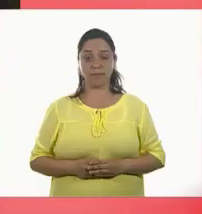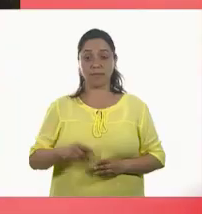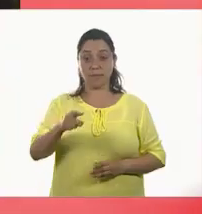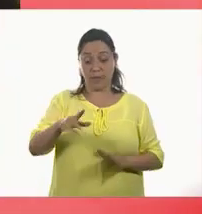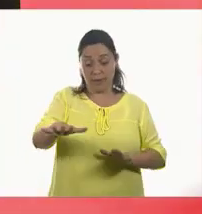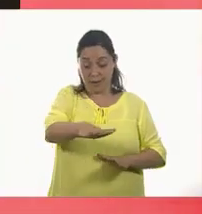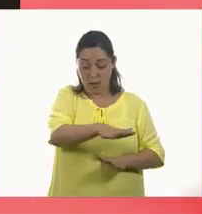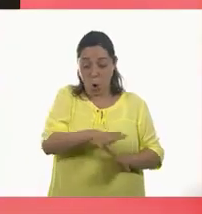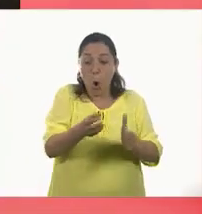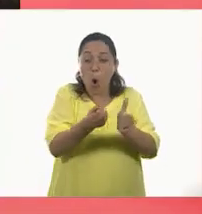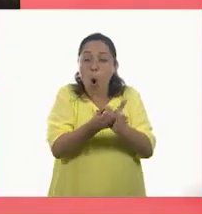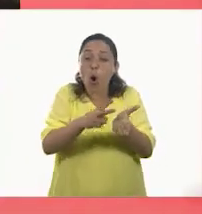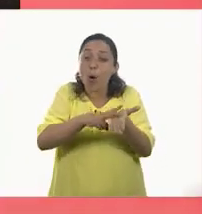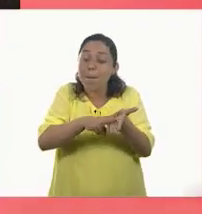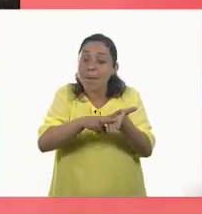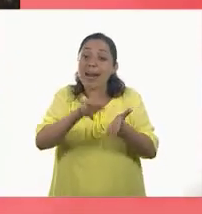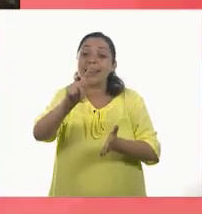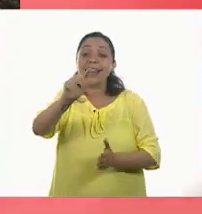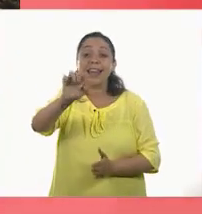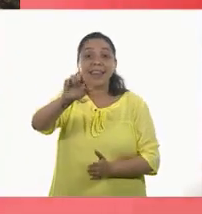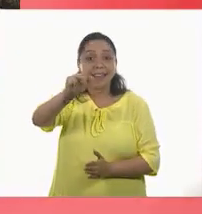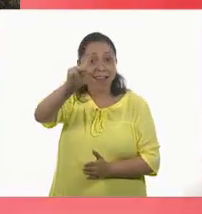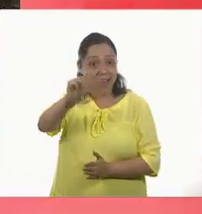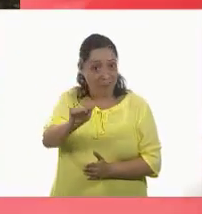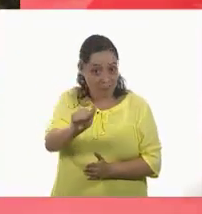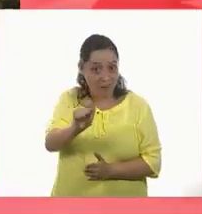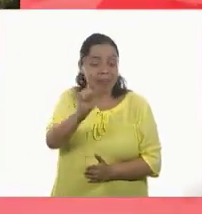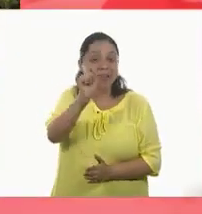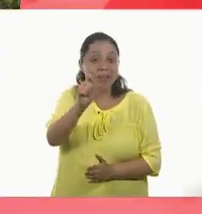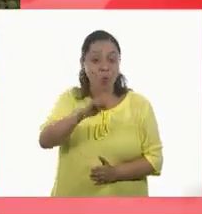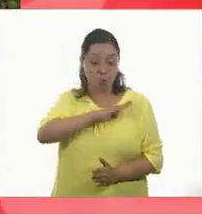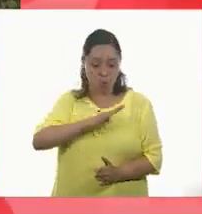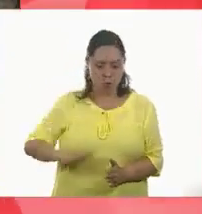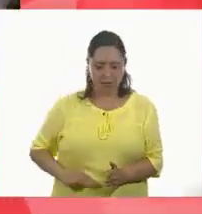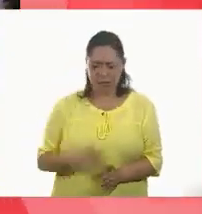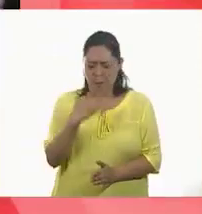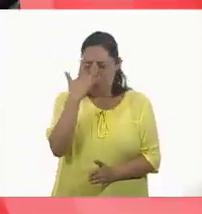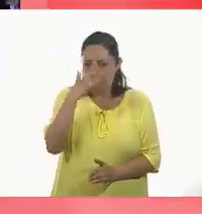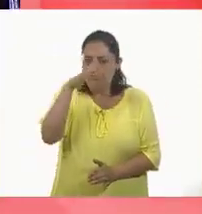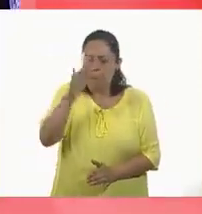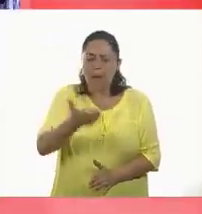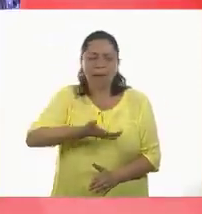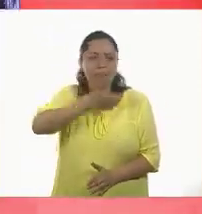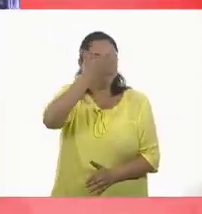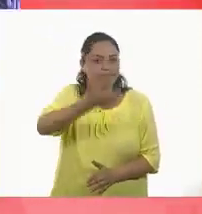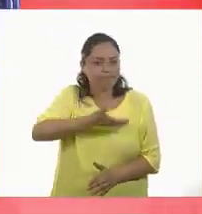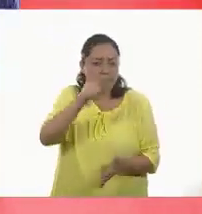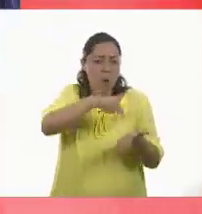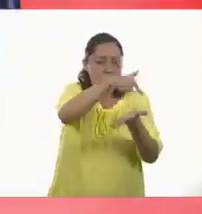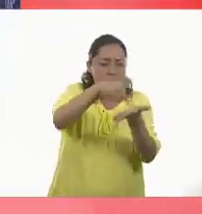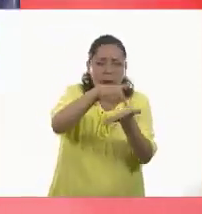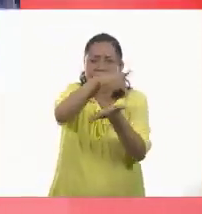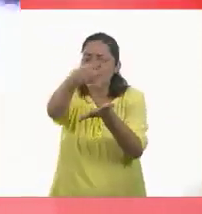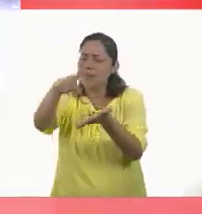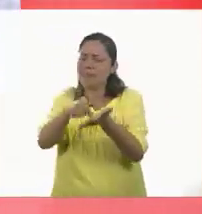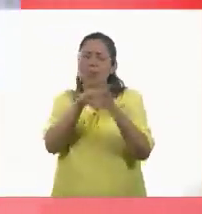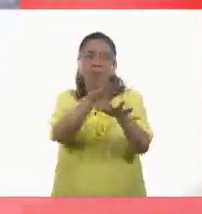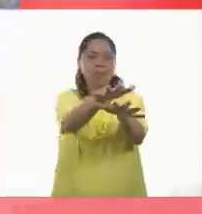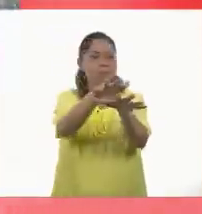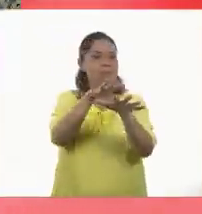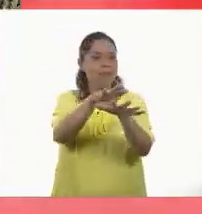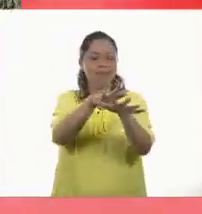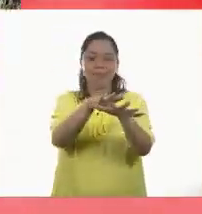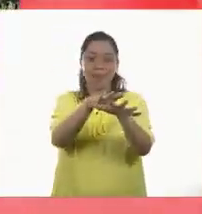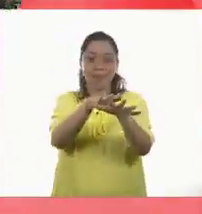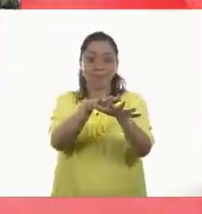Del Oro Verde, Teapa, es un municipio lleno de magia, tradiciones y lugares espectaculares que